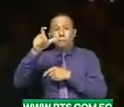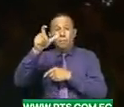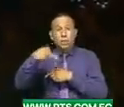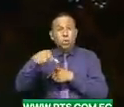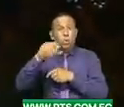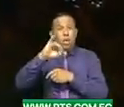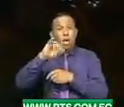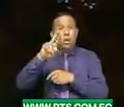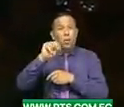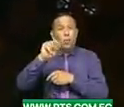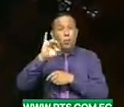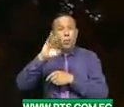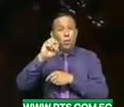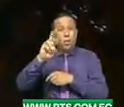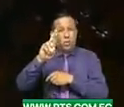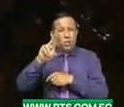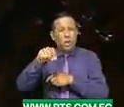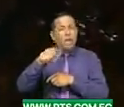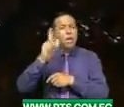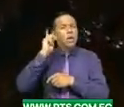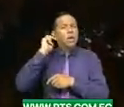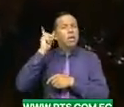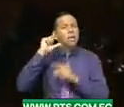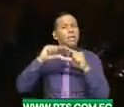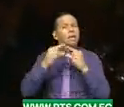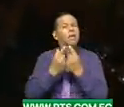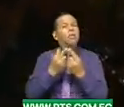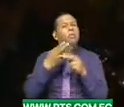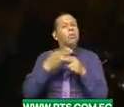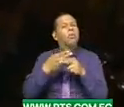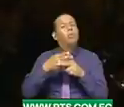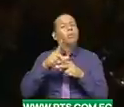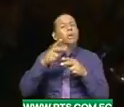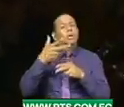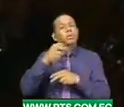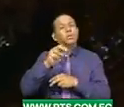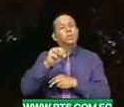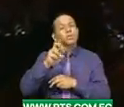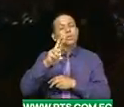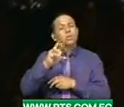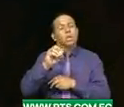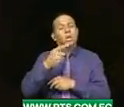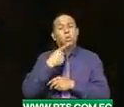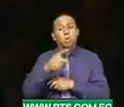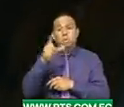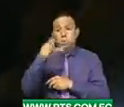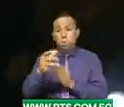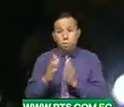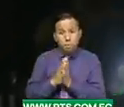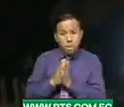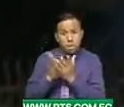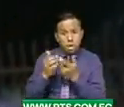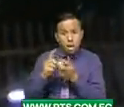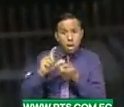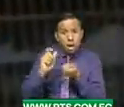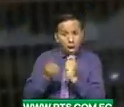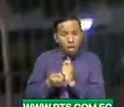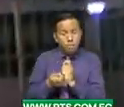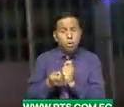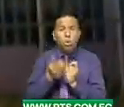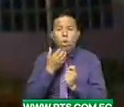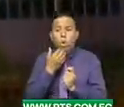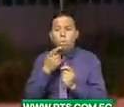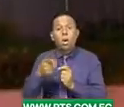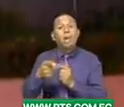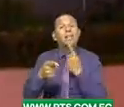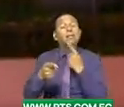júnior uno de los líderes del grupo denominado los choneros un habeas corpus parcial él pedía que sea